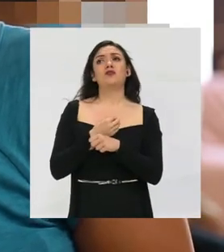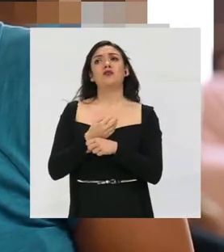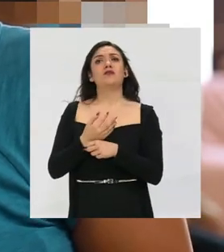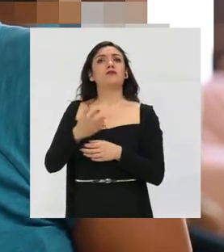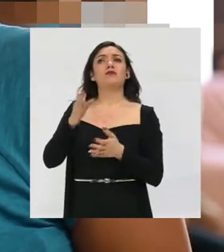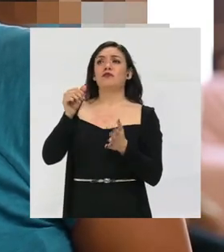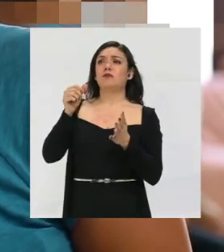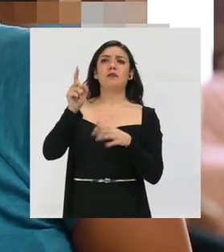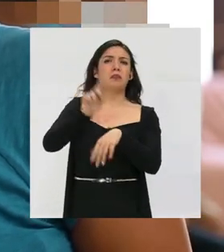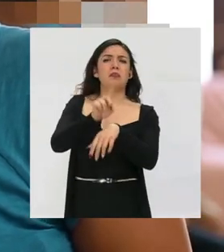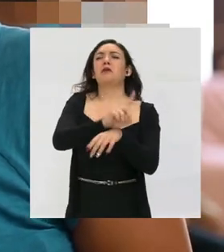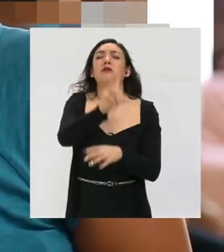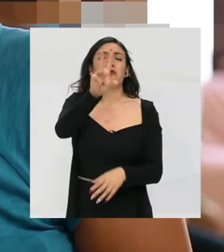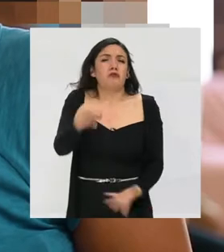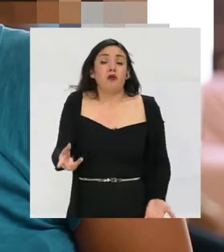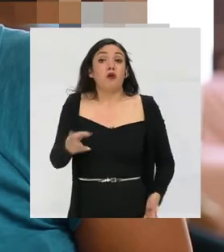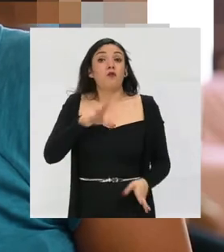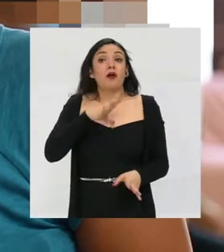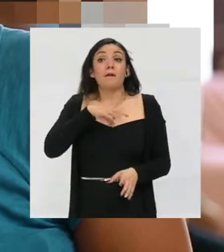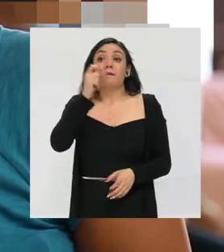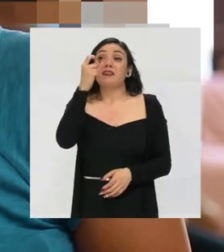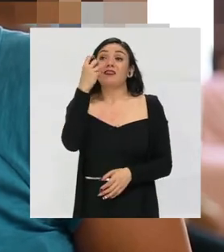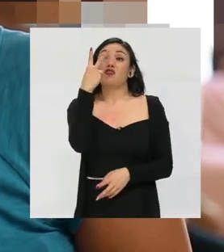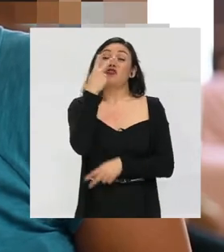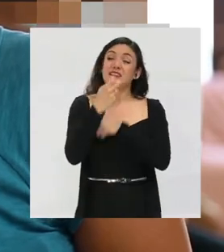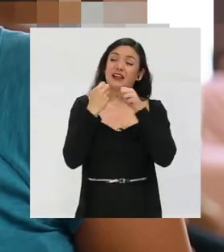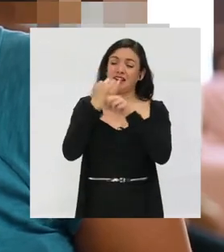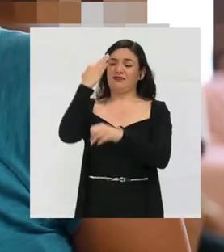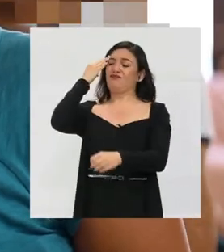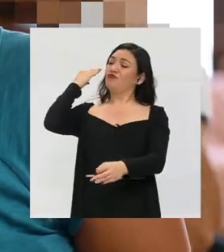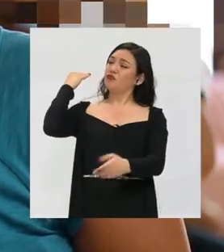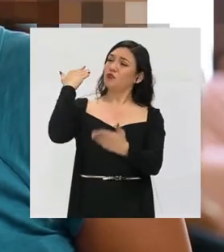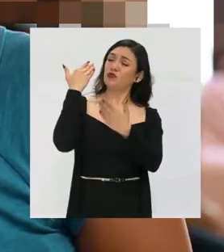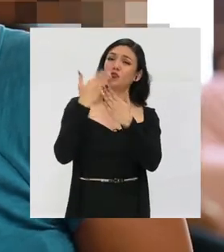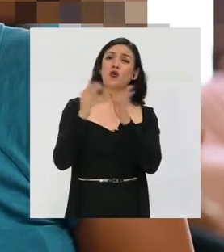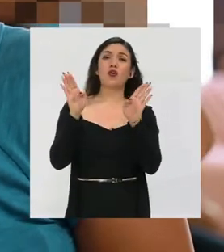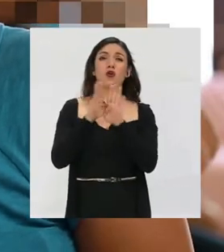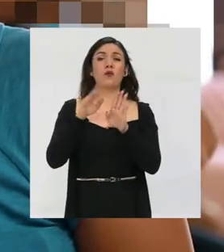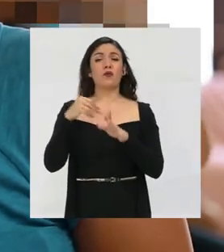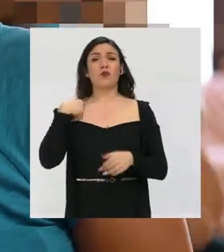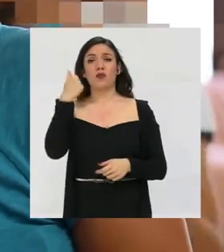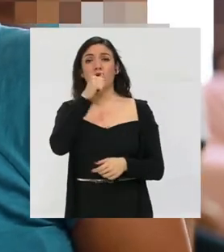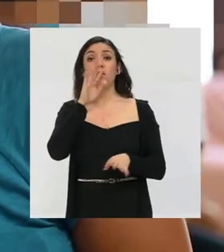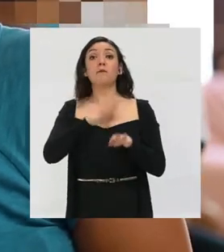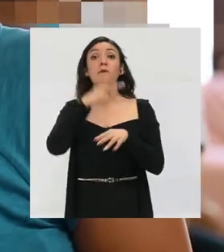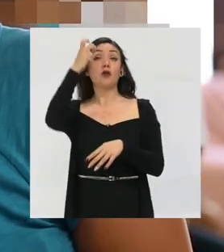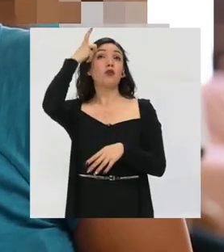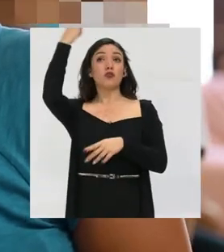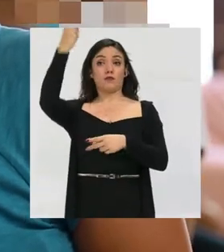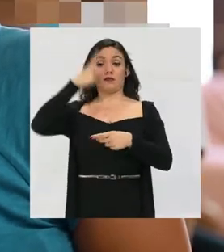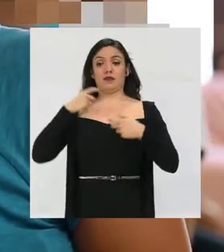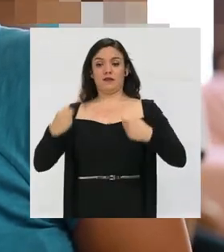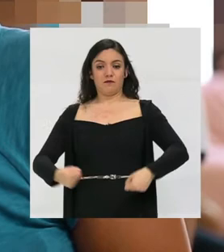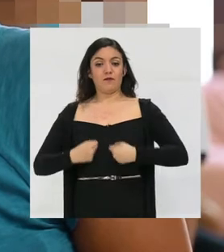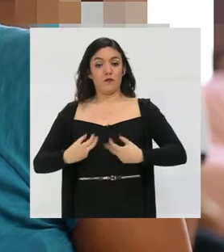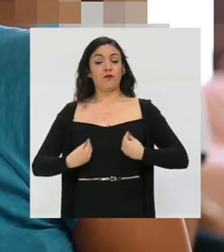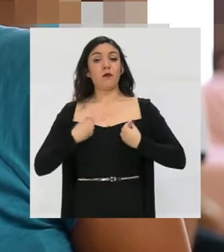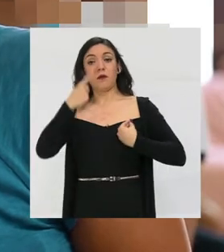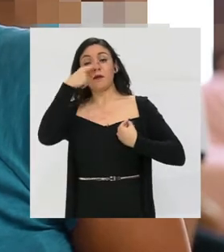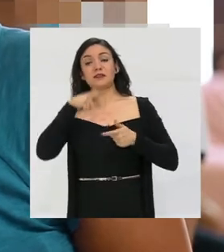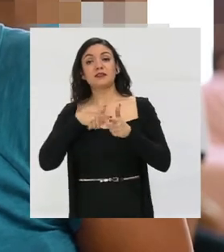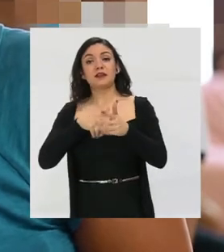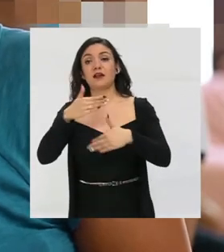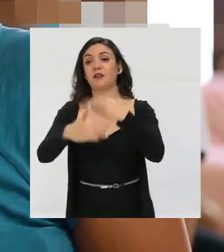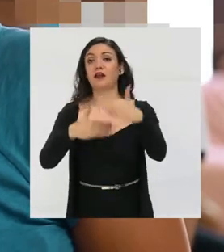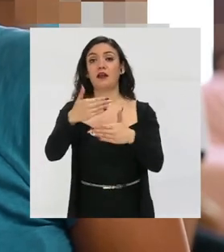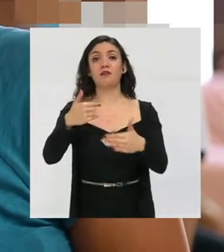fuerte, fueron muchos años, no fueron días ni meses, fueron 22 años y pues Dios es poder, ¿verdad?, que Él me está dando